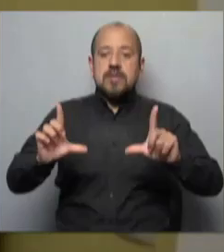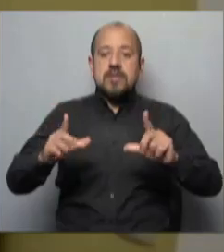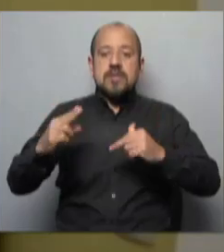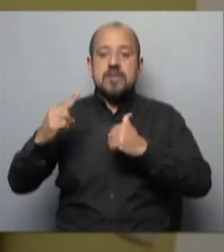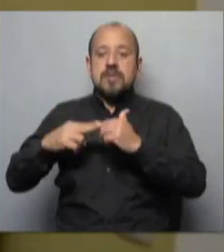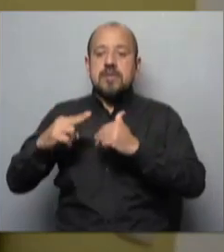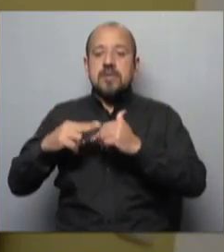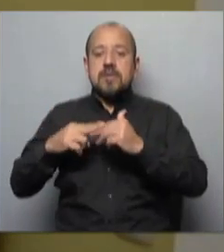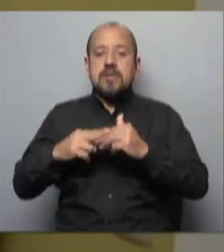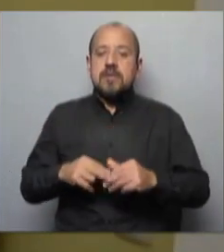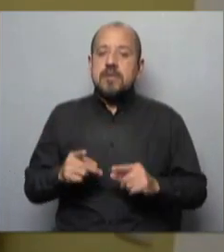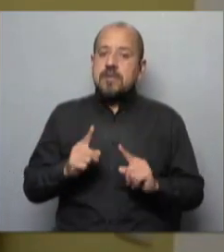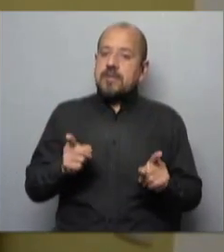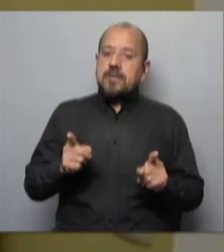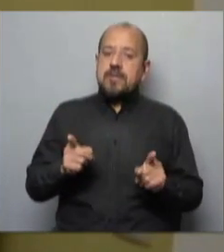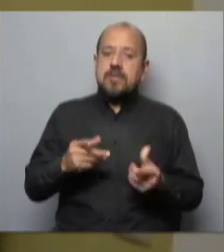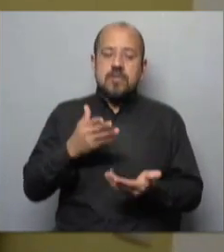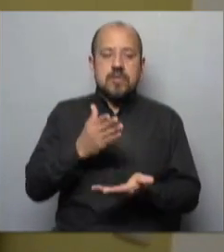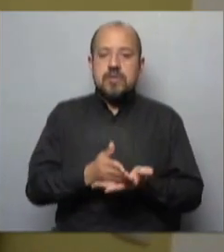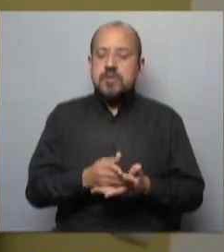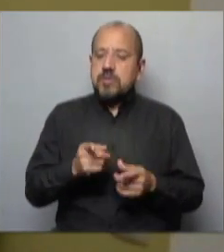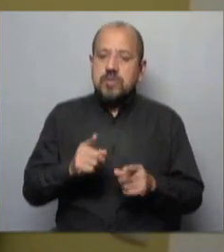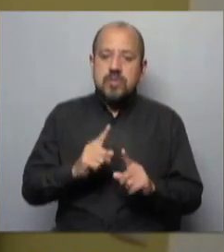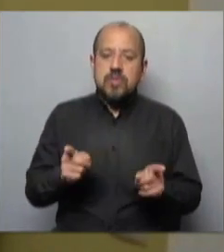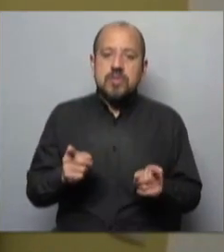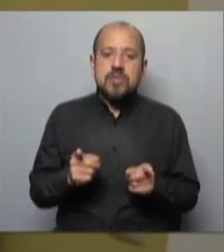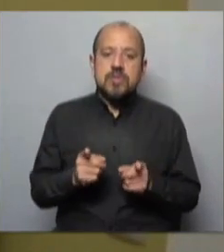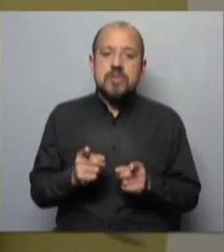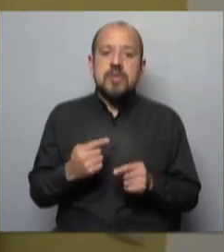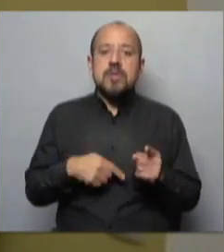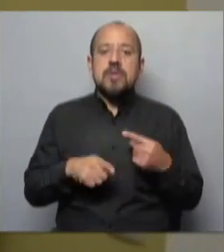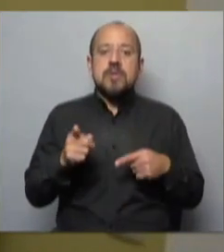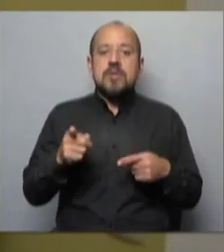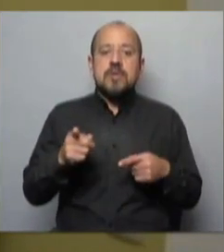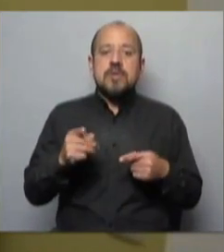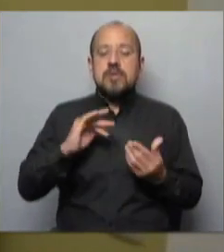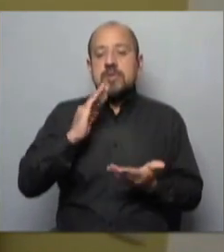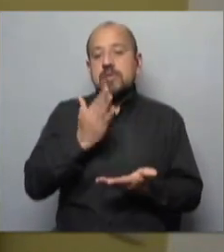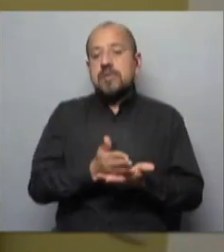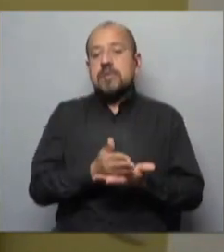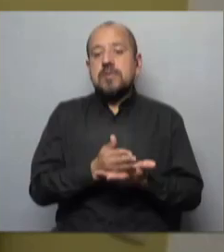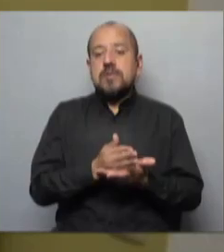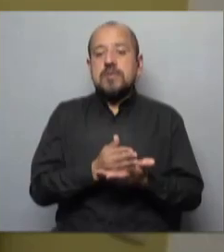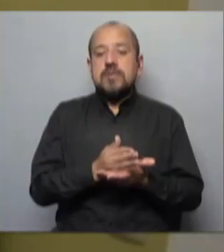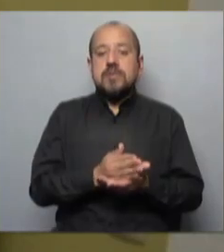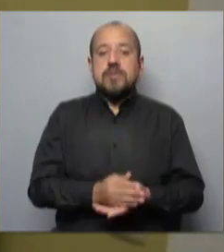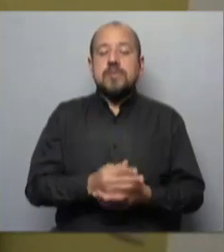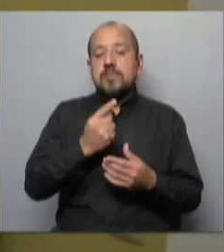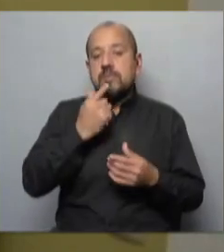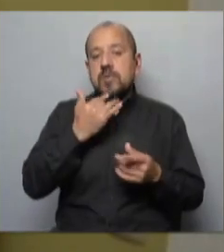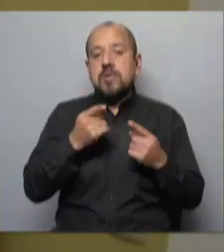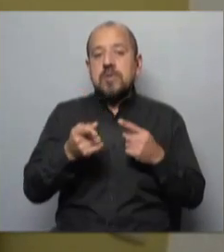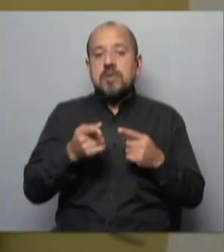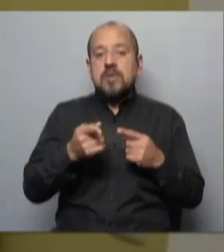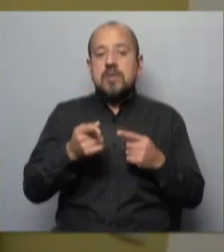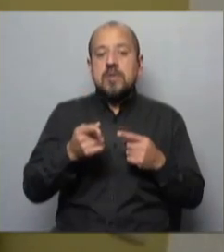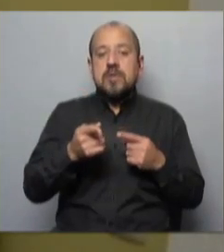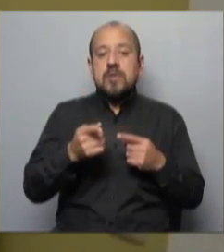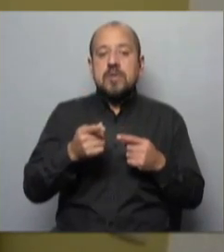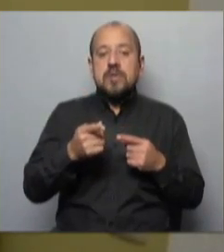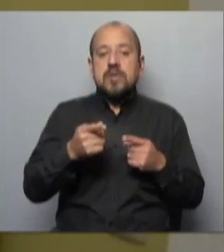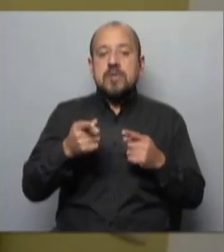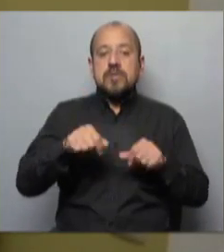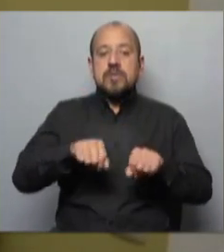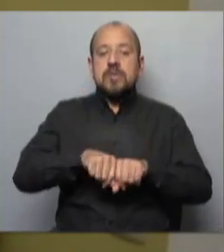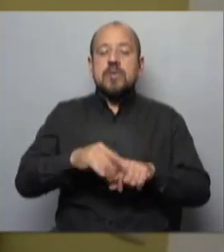internet no estaba ajustado derecho claro esas sentencias que fueron favorables por ejemplo para el canal para los